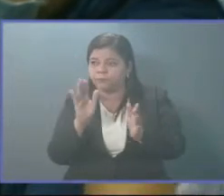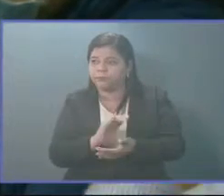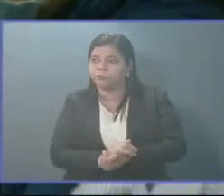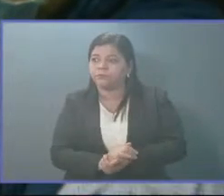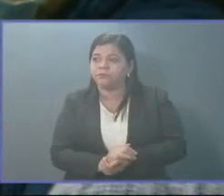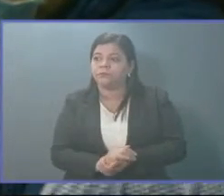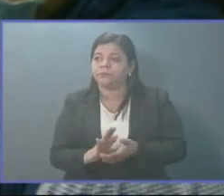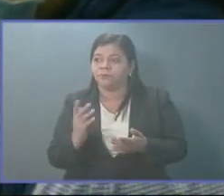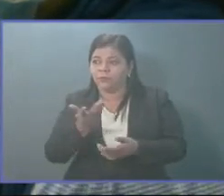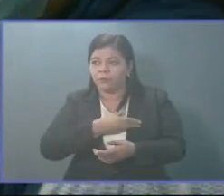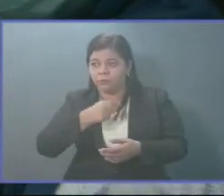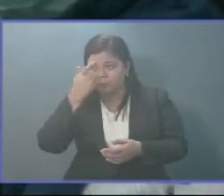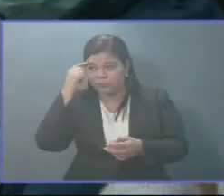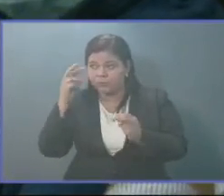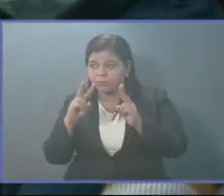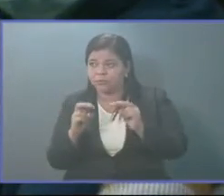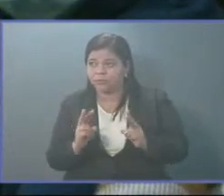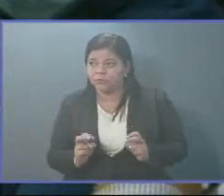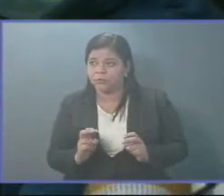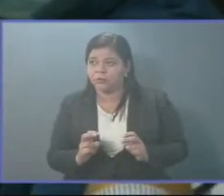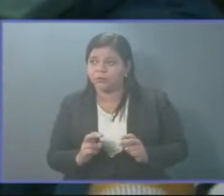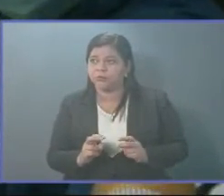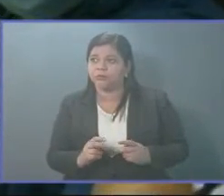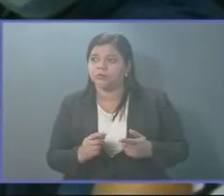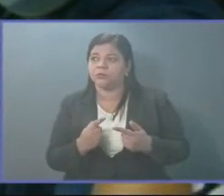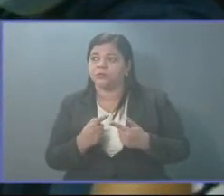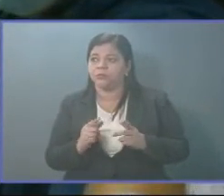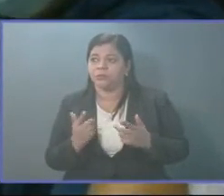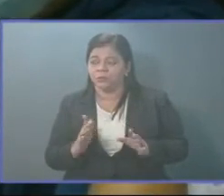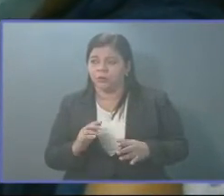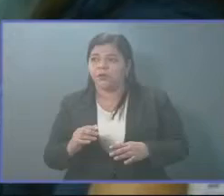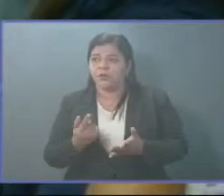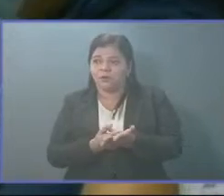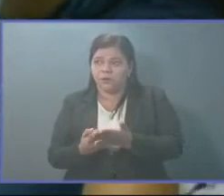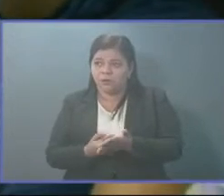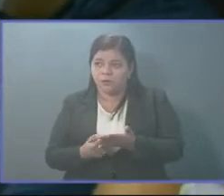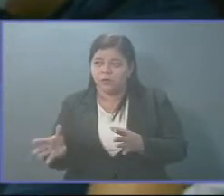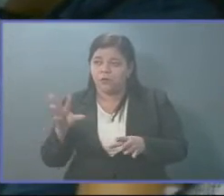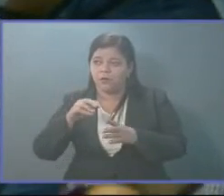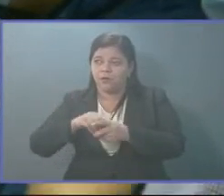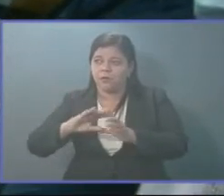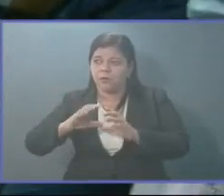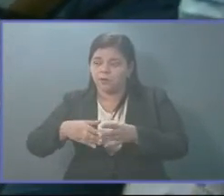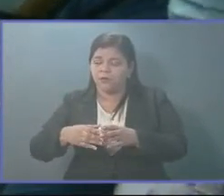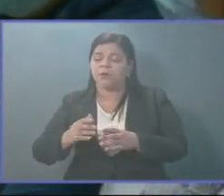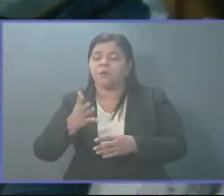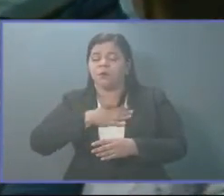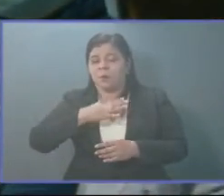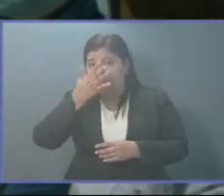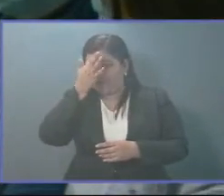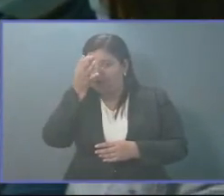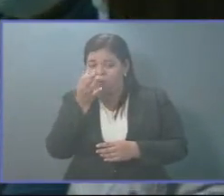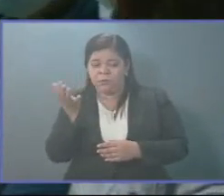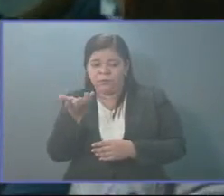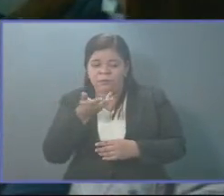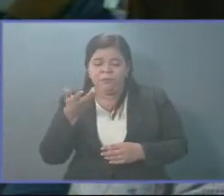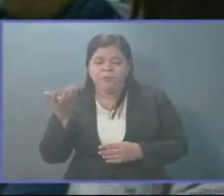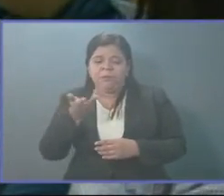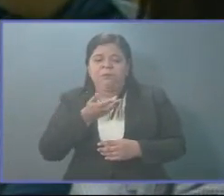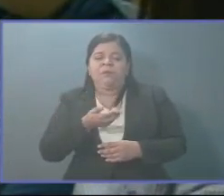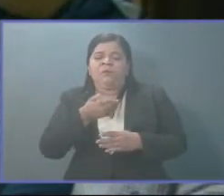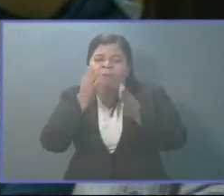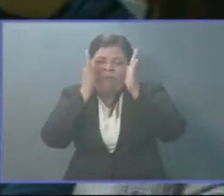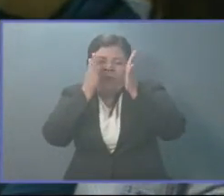los análisis, discusiones y debates en esta comisión, que me imagino que todos vamos en un mismo sentido,